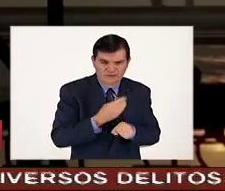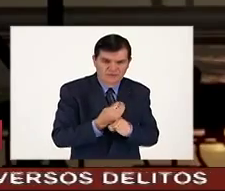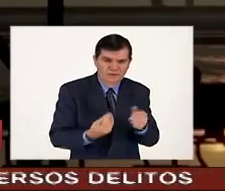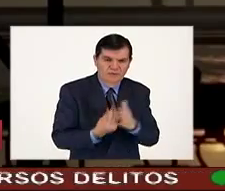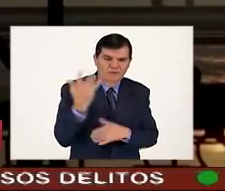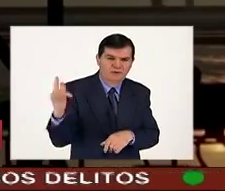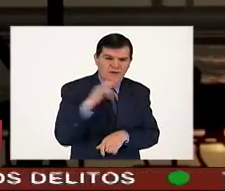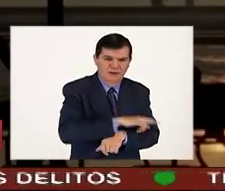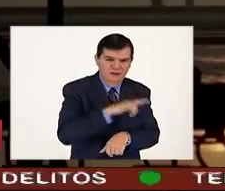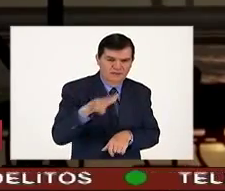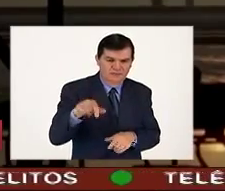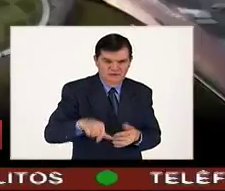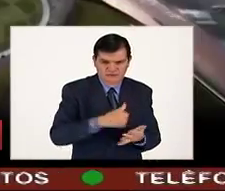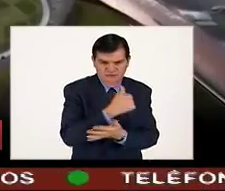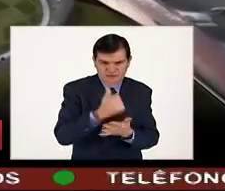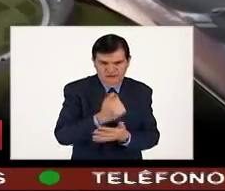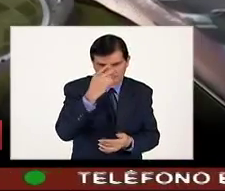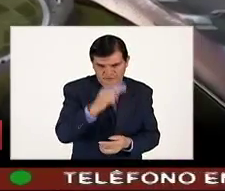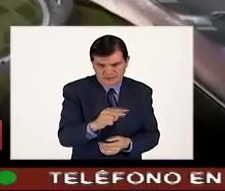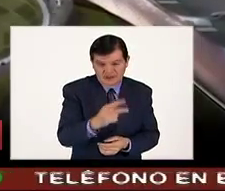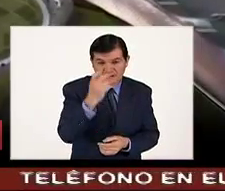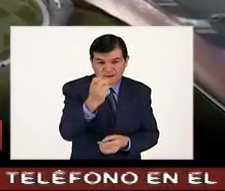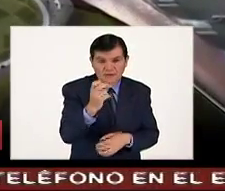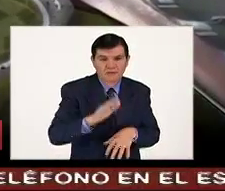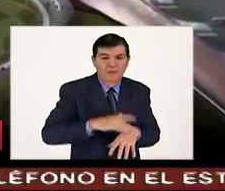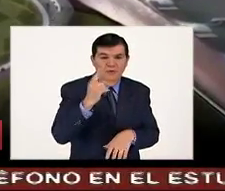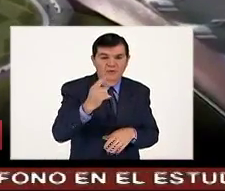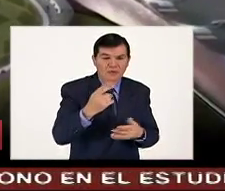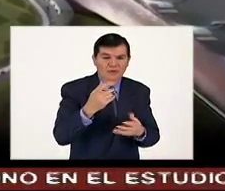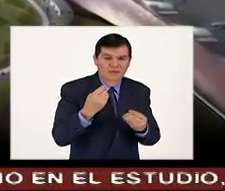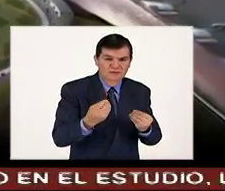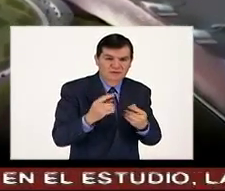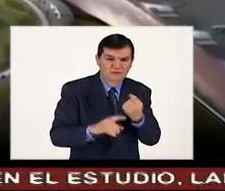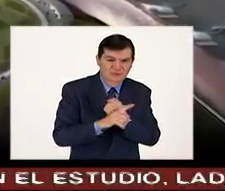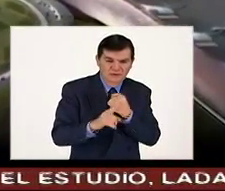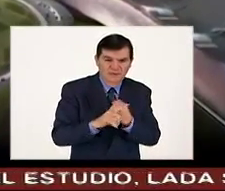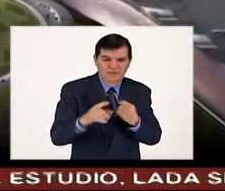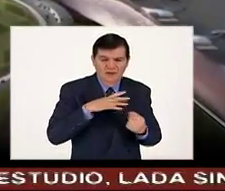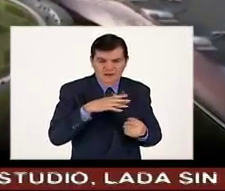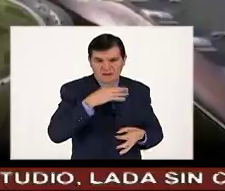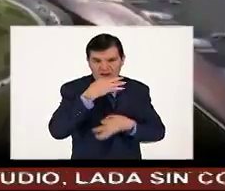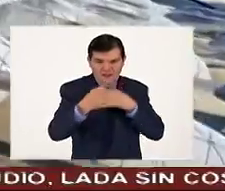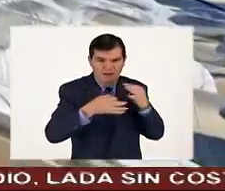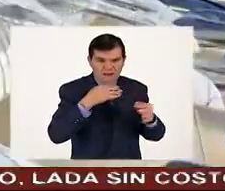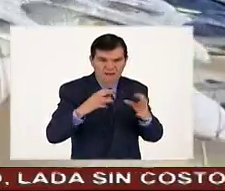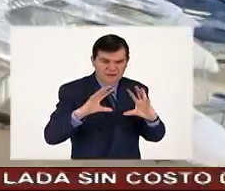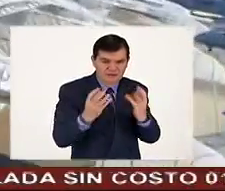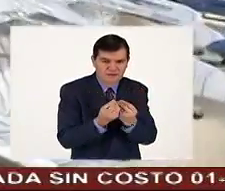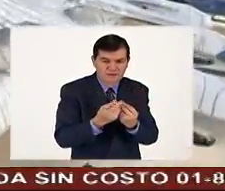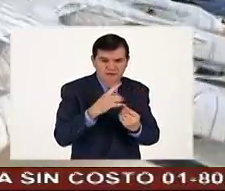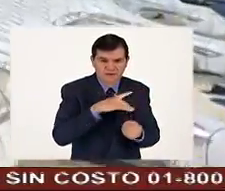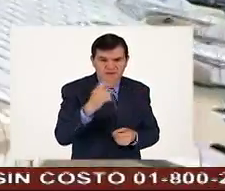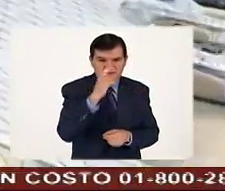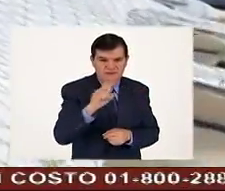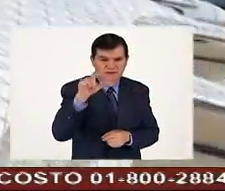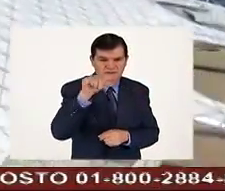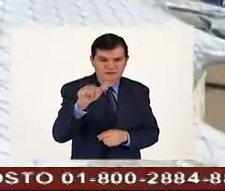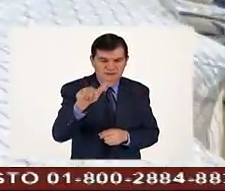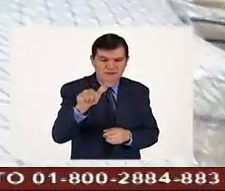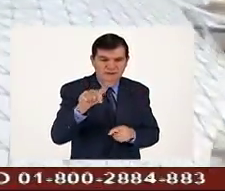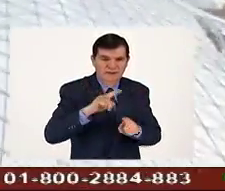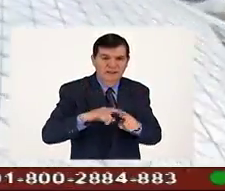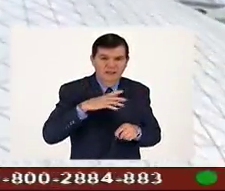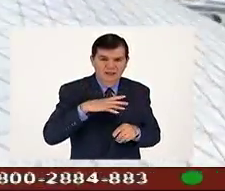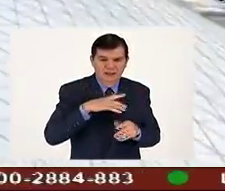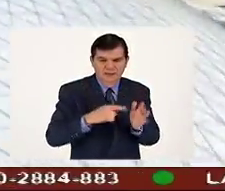nuevo aeropuerto de la Ciudad de México. Esto debido al alto número de propuestas recibidas que, en conjunto, suman 116, las